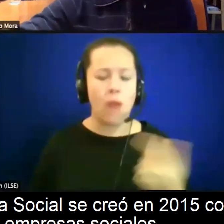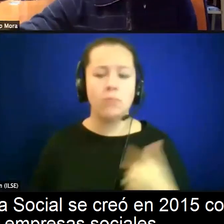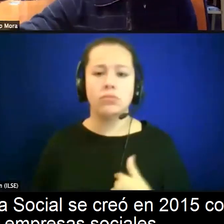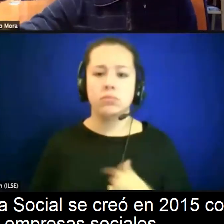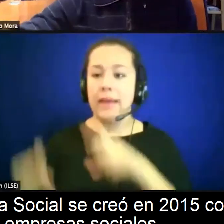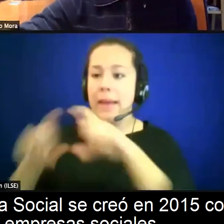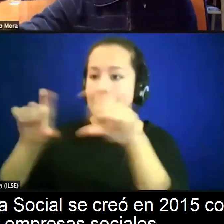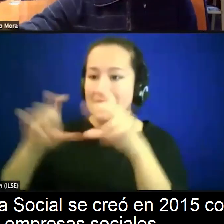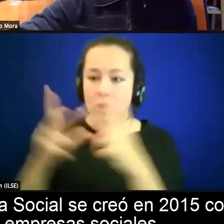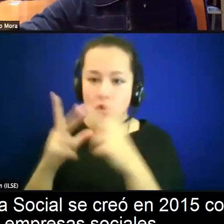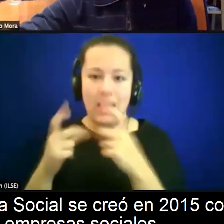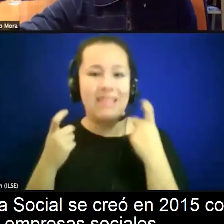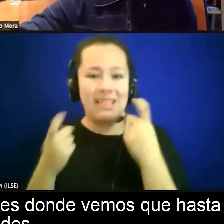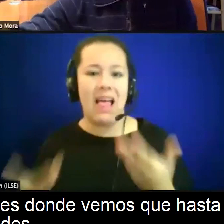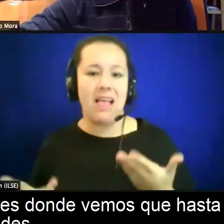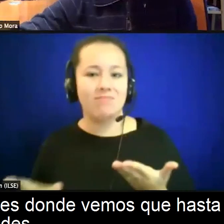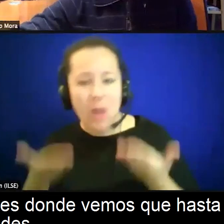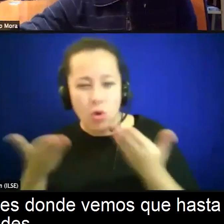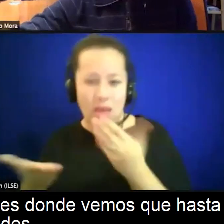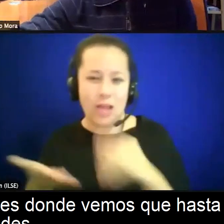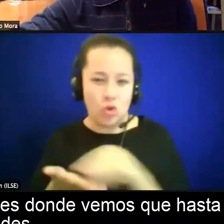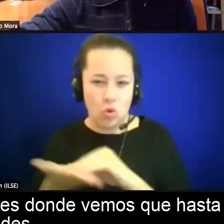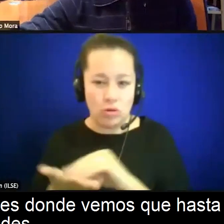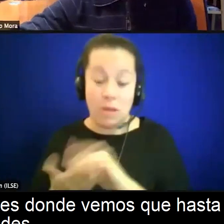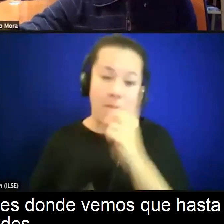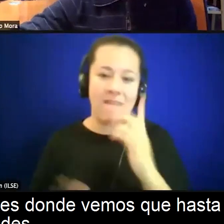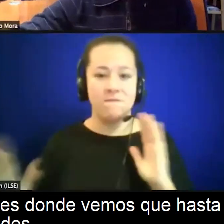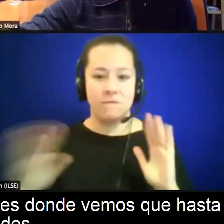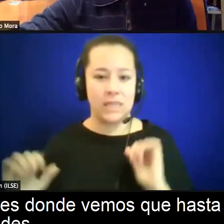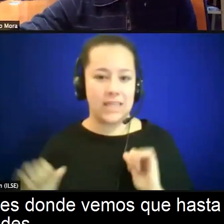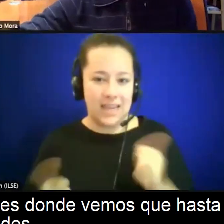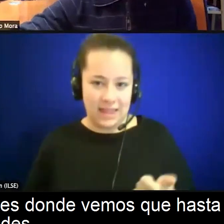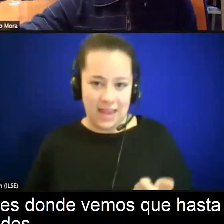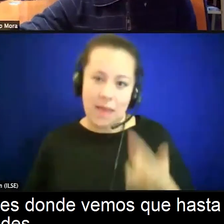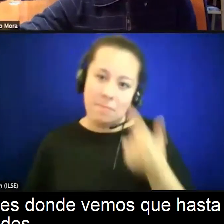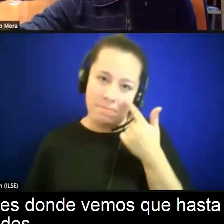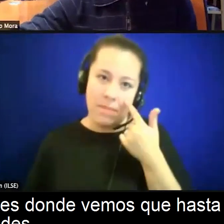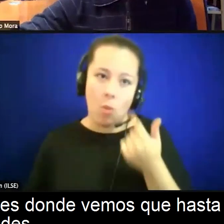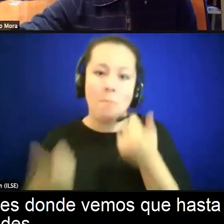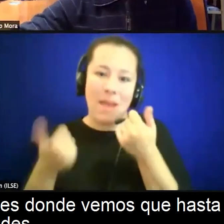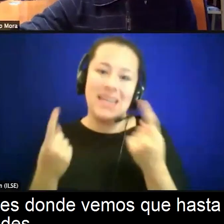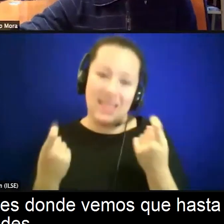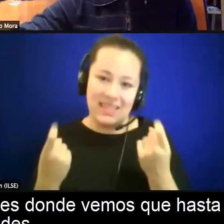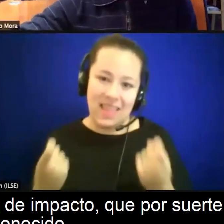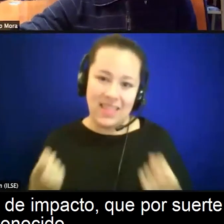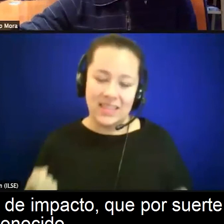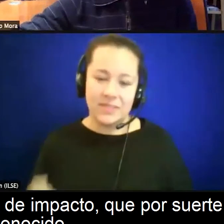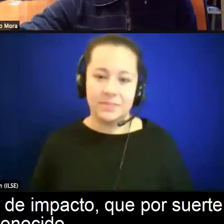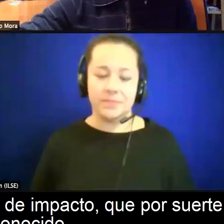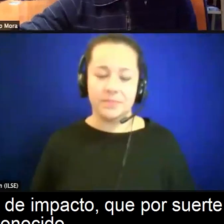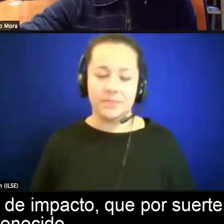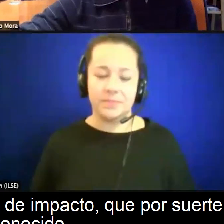empresas sociales, sobre todo en fases iniciales, porque es donde vemos que hay más necesidades. Y por otro